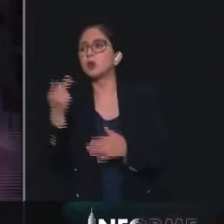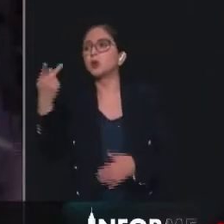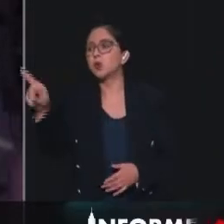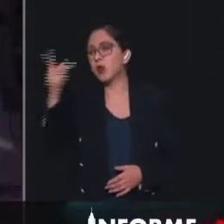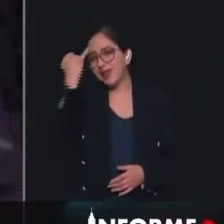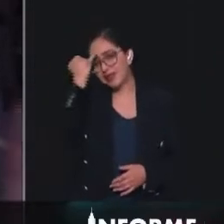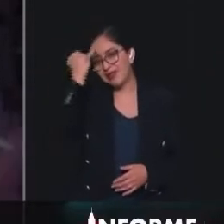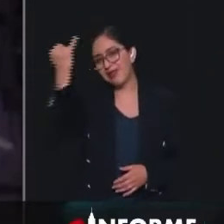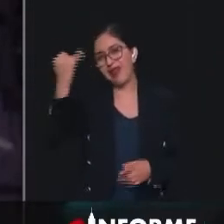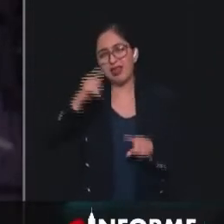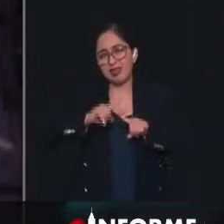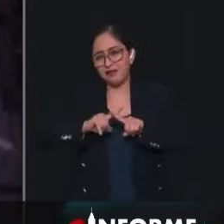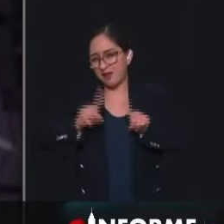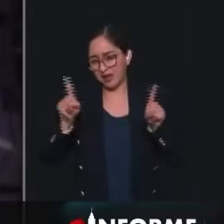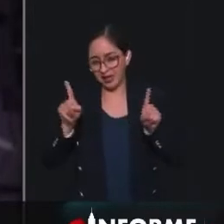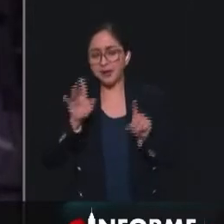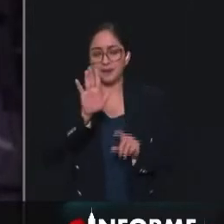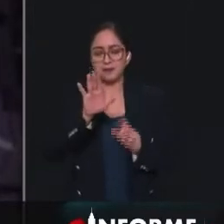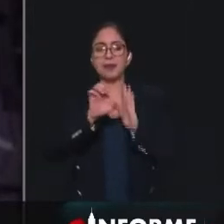Mira, un ejemplo muy simple.